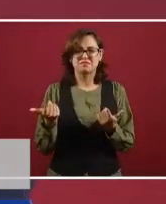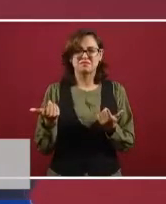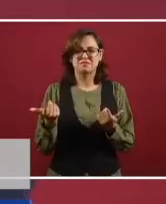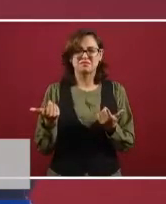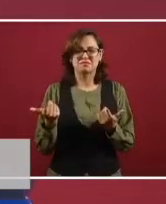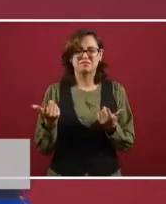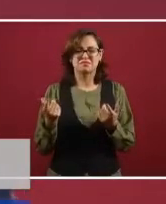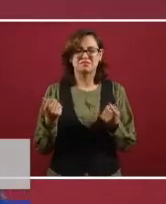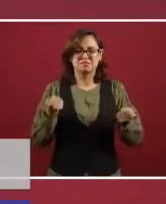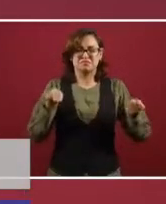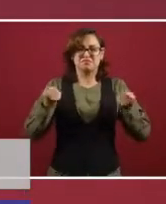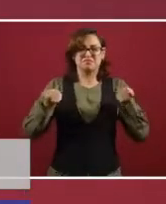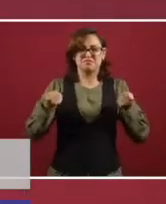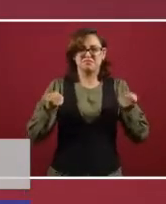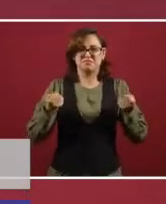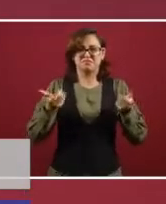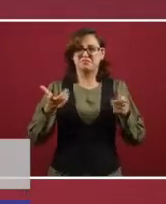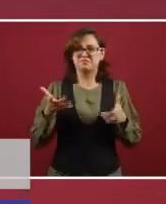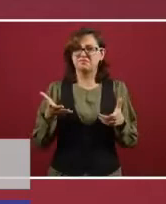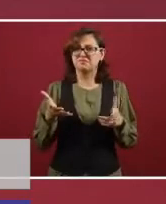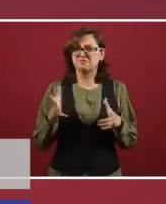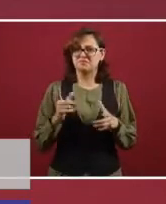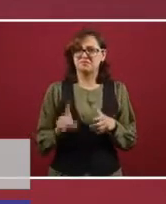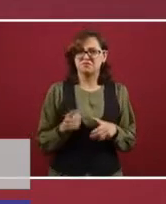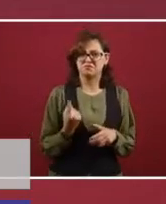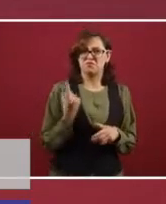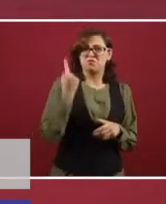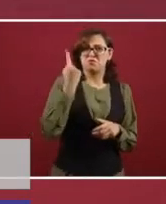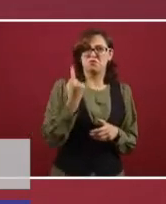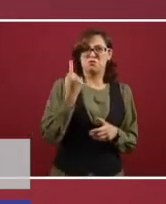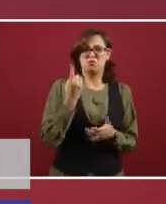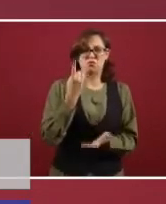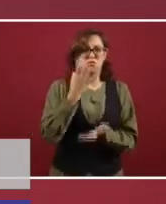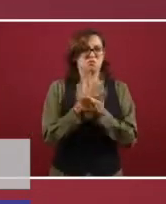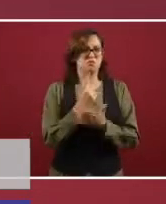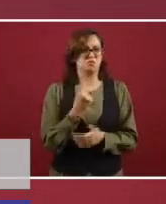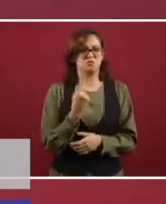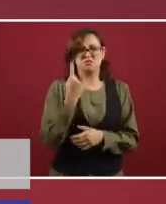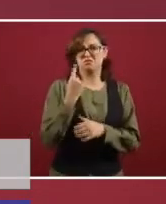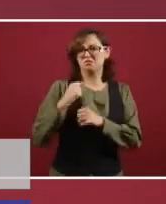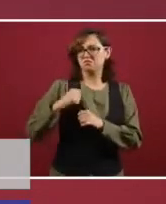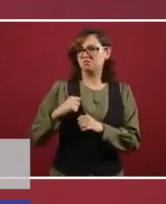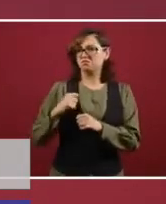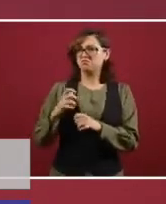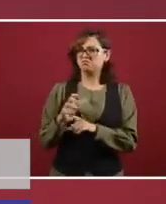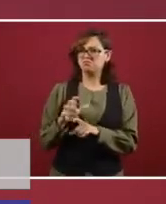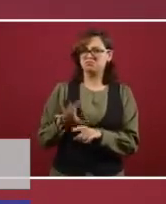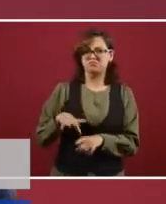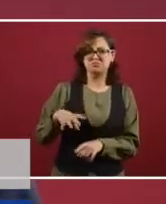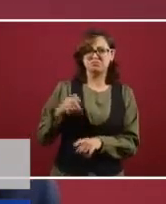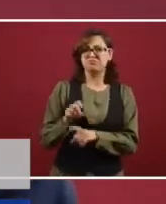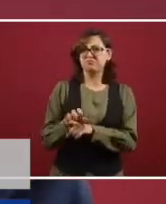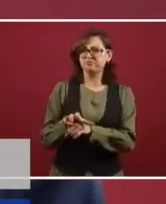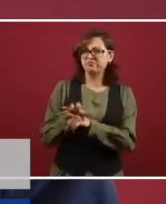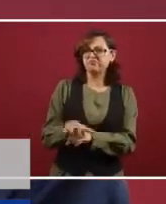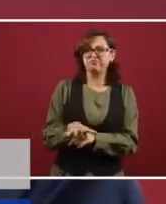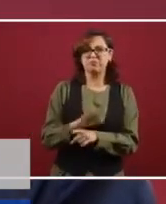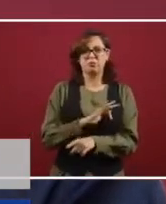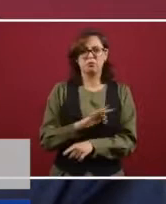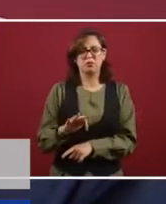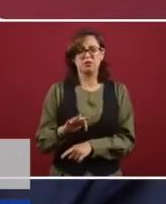Ayer se realizó una gira por la costa de Oaxaca, visitó un hospital rural en el estado y atendió los daños que causó Narda.